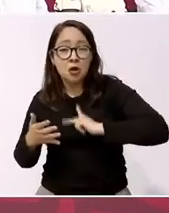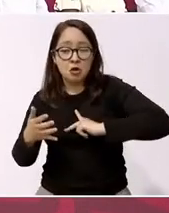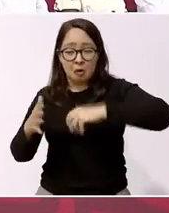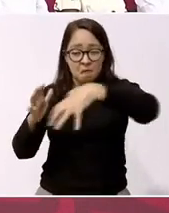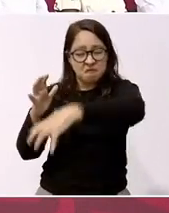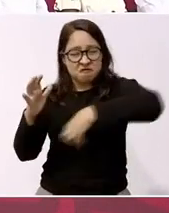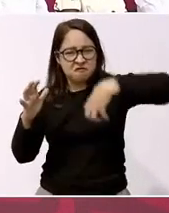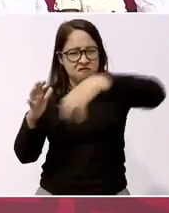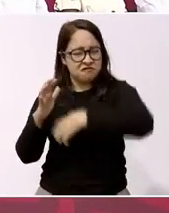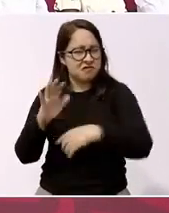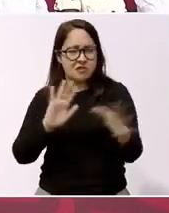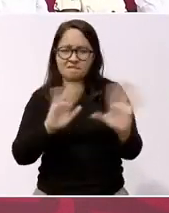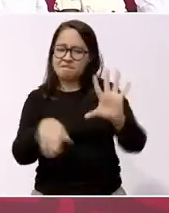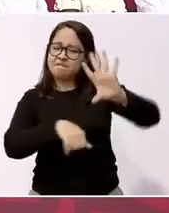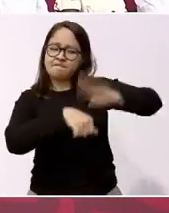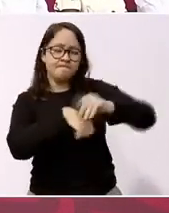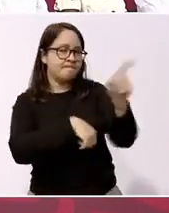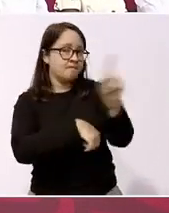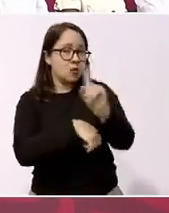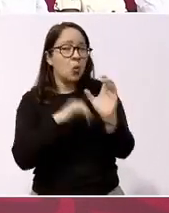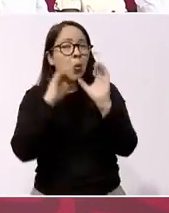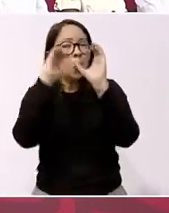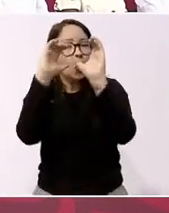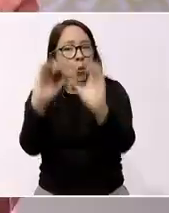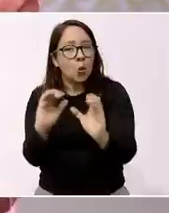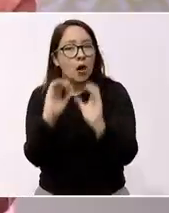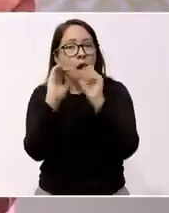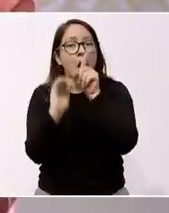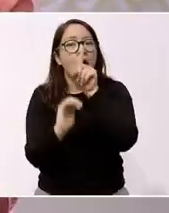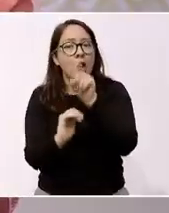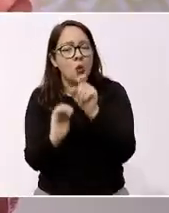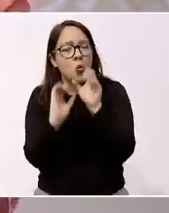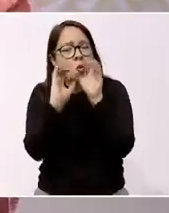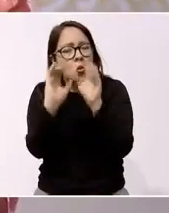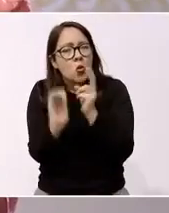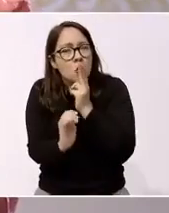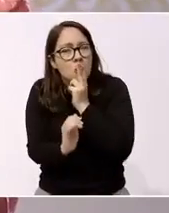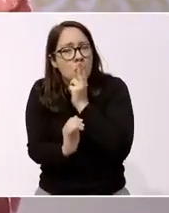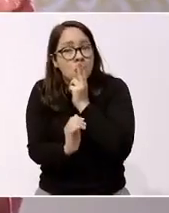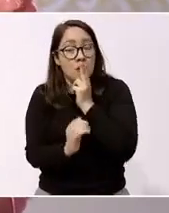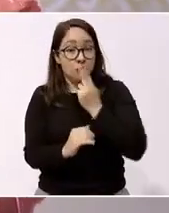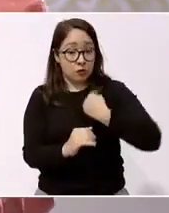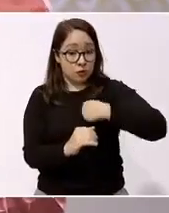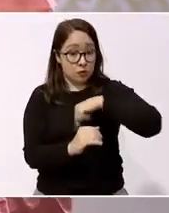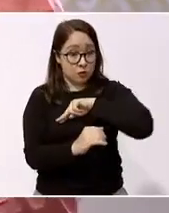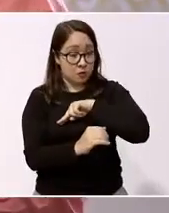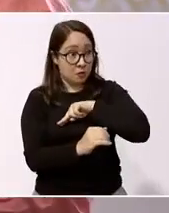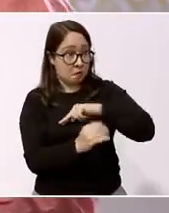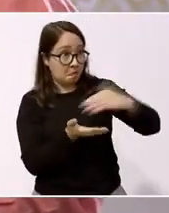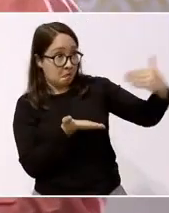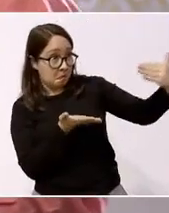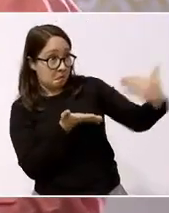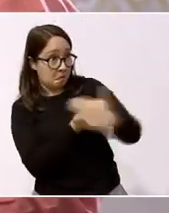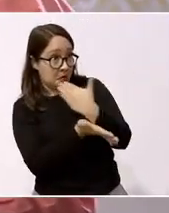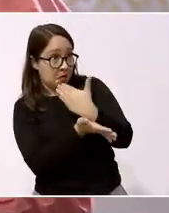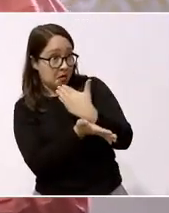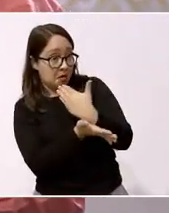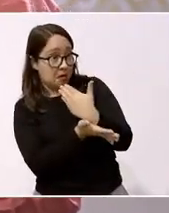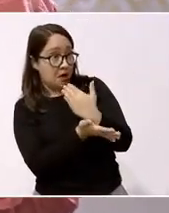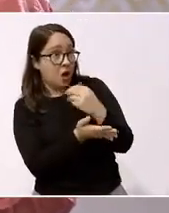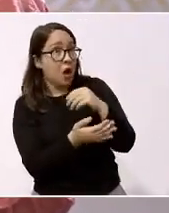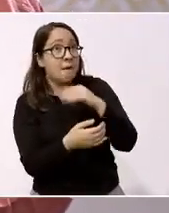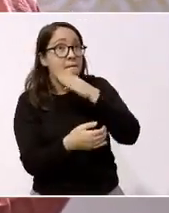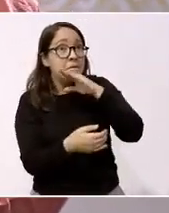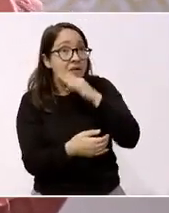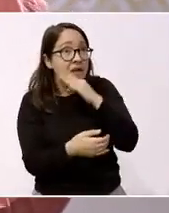porque estamos cuidando el agua y no hemos permitido la entrada del maíz